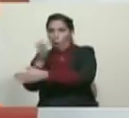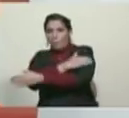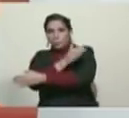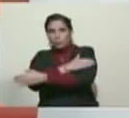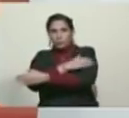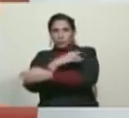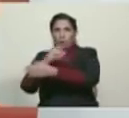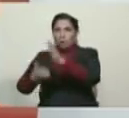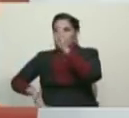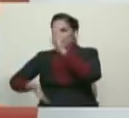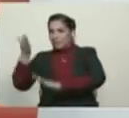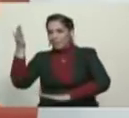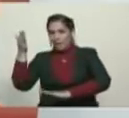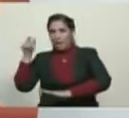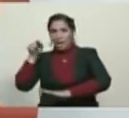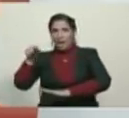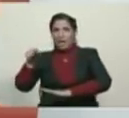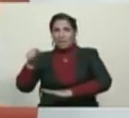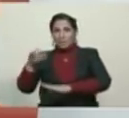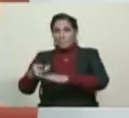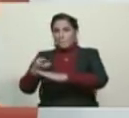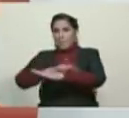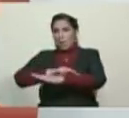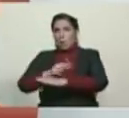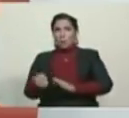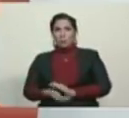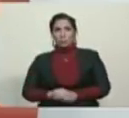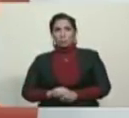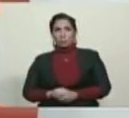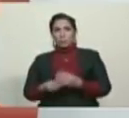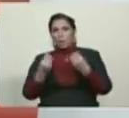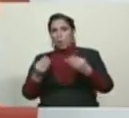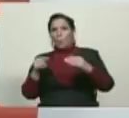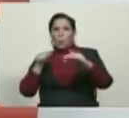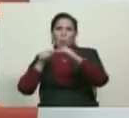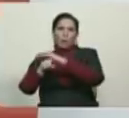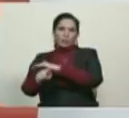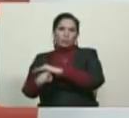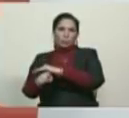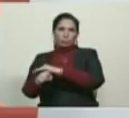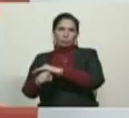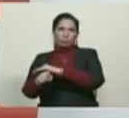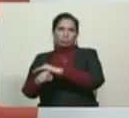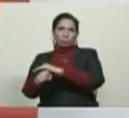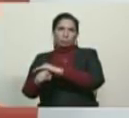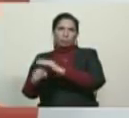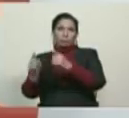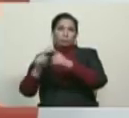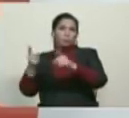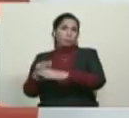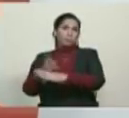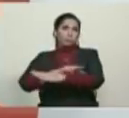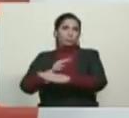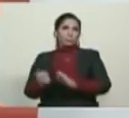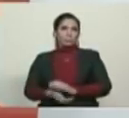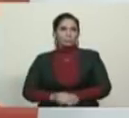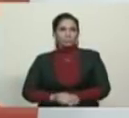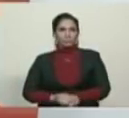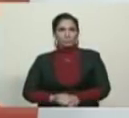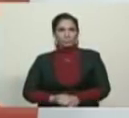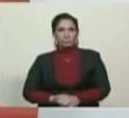saldrá de esta situación peor de cómo entró, pero peor.